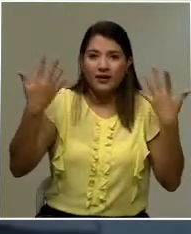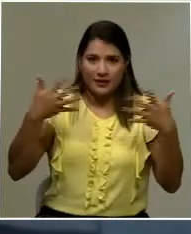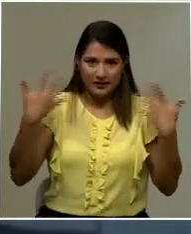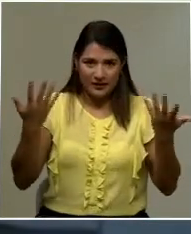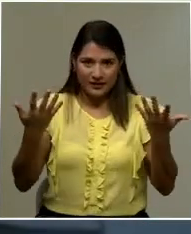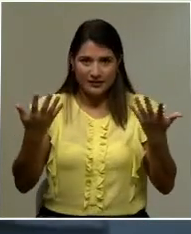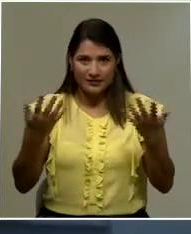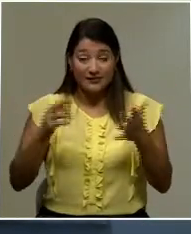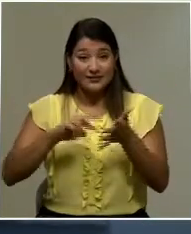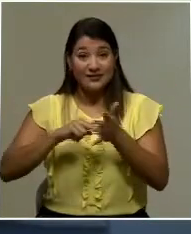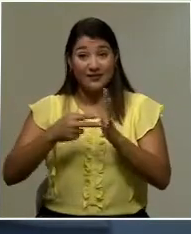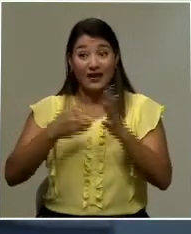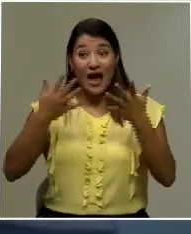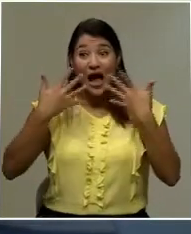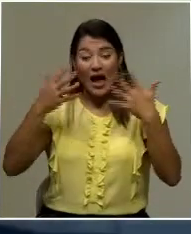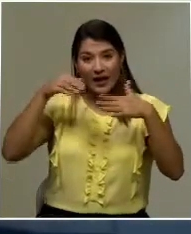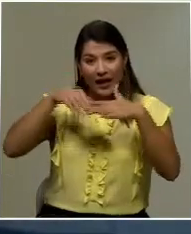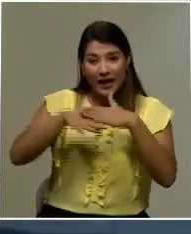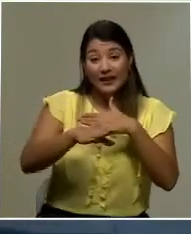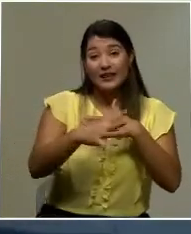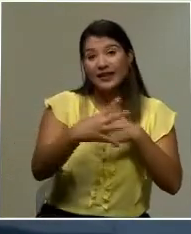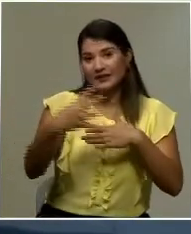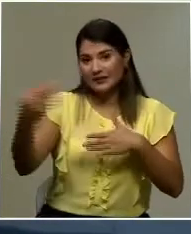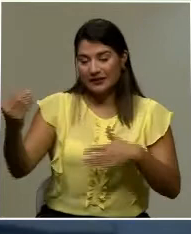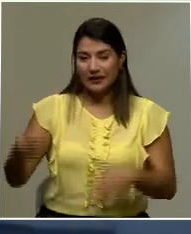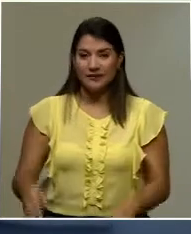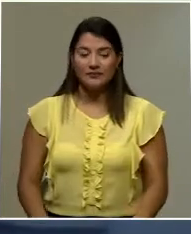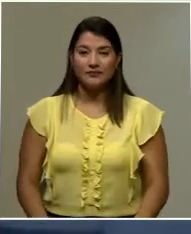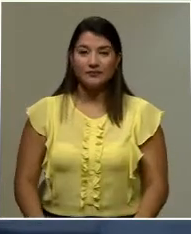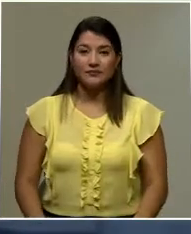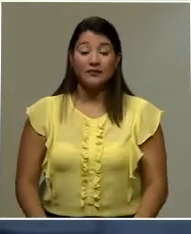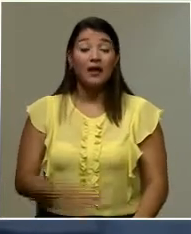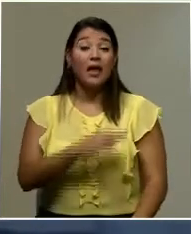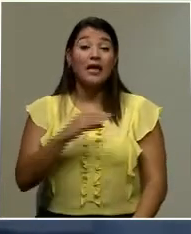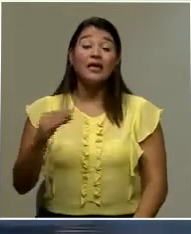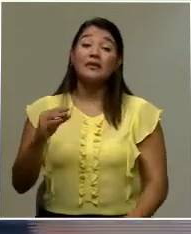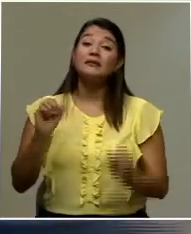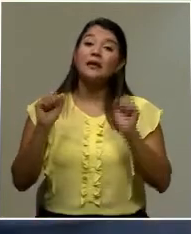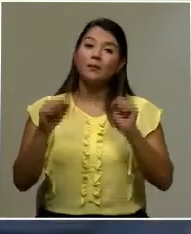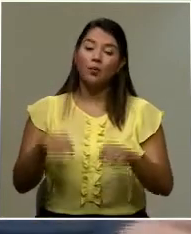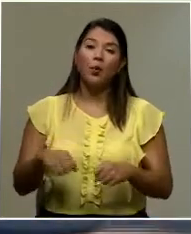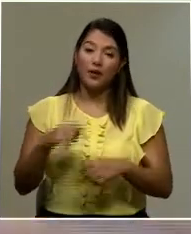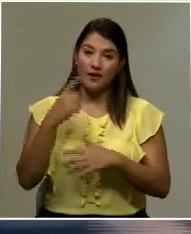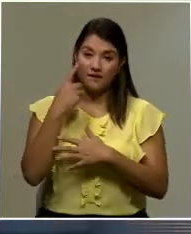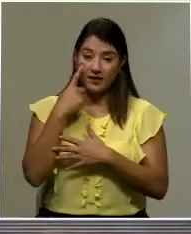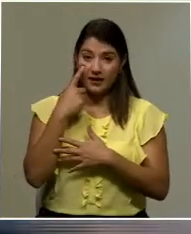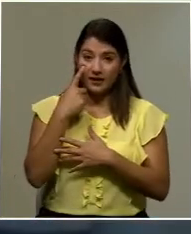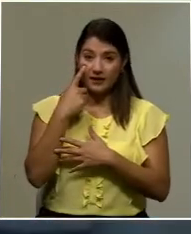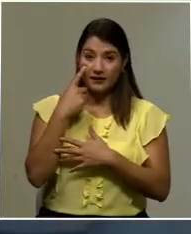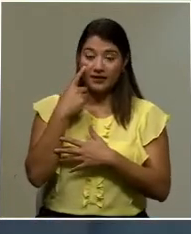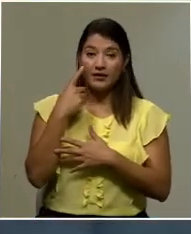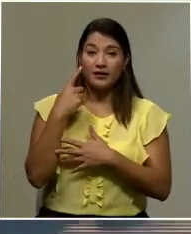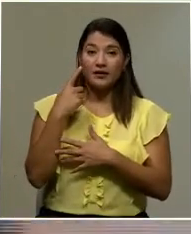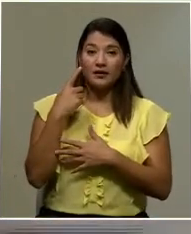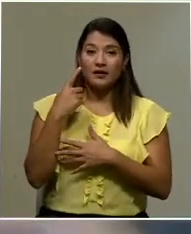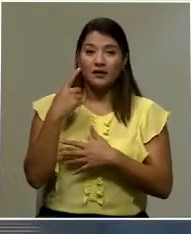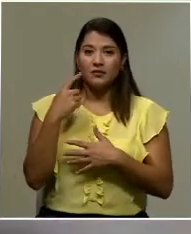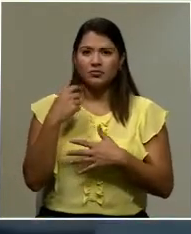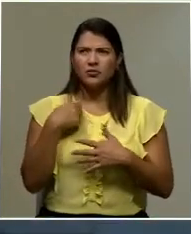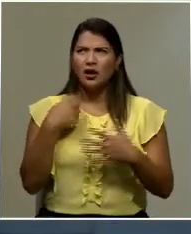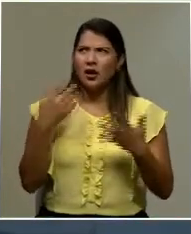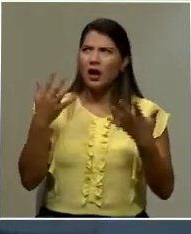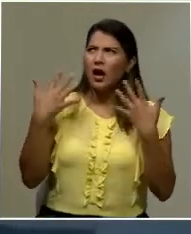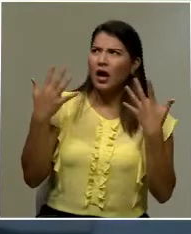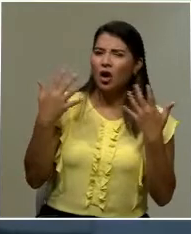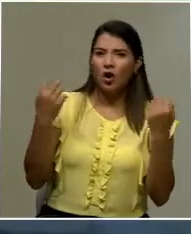salga fuera y entre aire de afuera que no tiene virus, ¿no? Y se puede ver, claro, nunca sabes si estoy ventilando lo suficiente, si hace calor, si hace